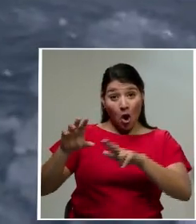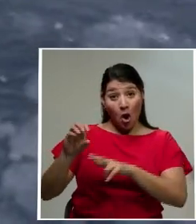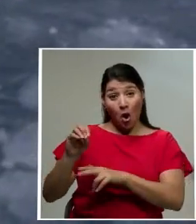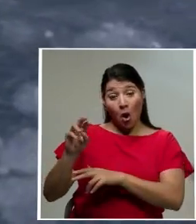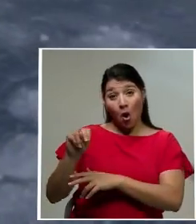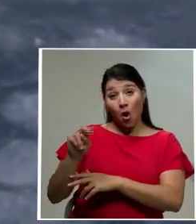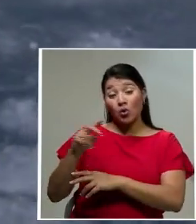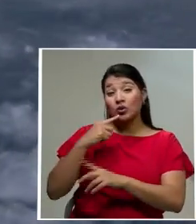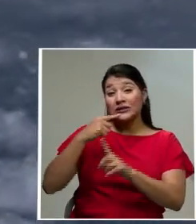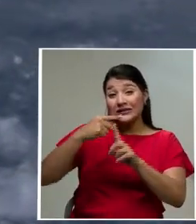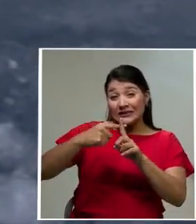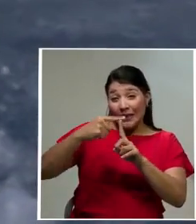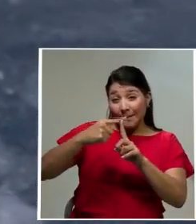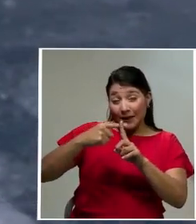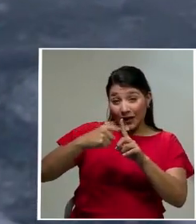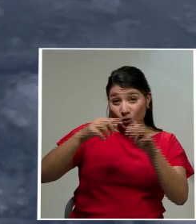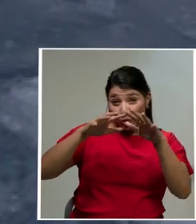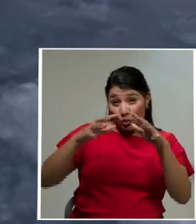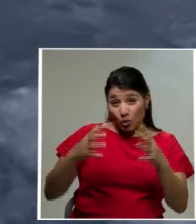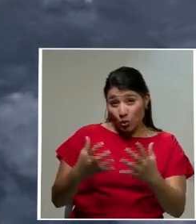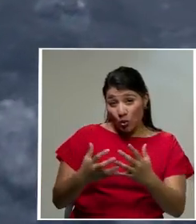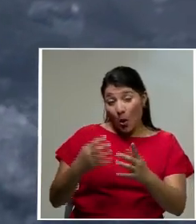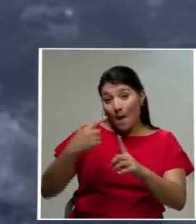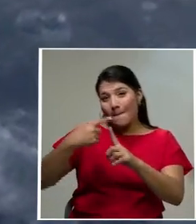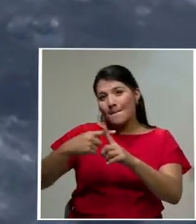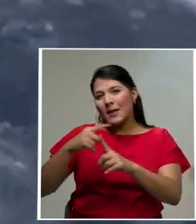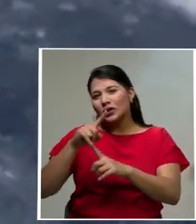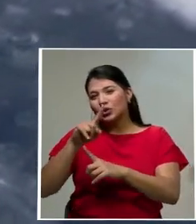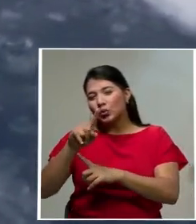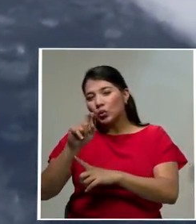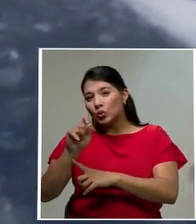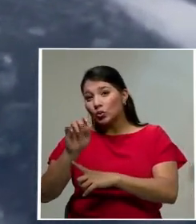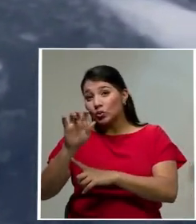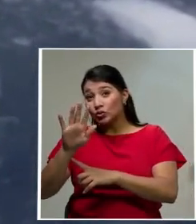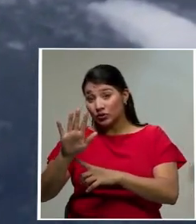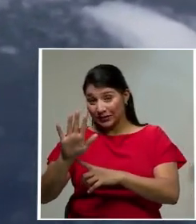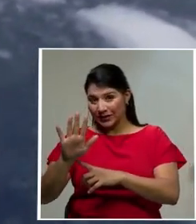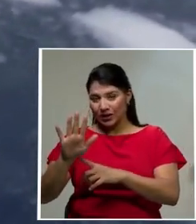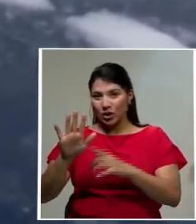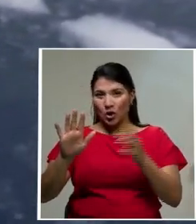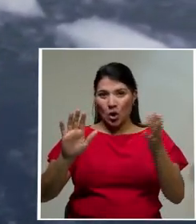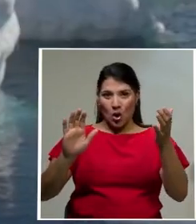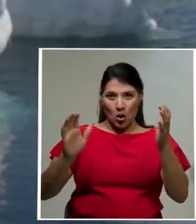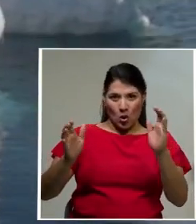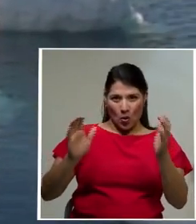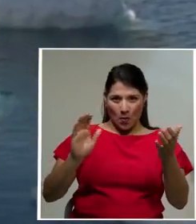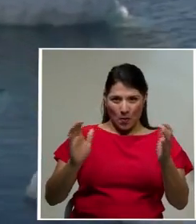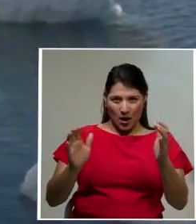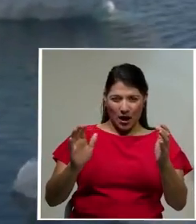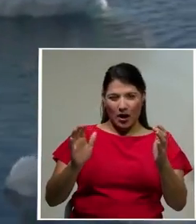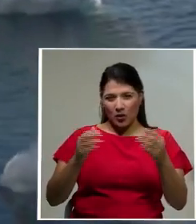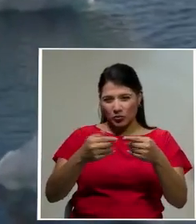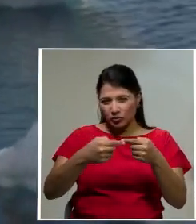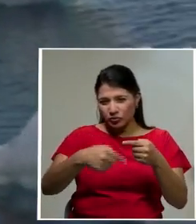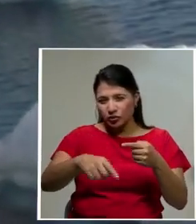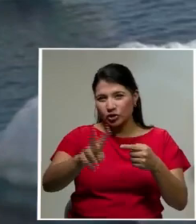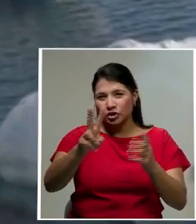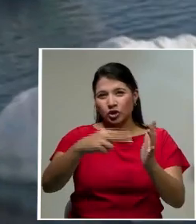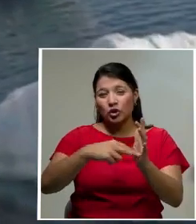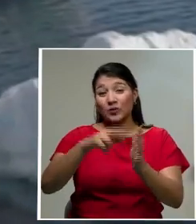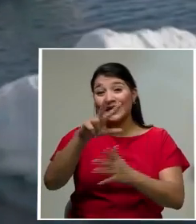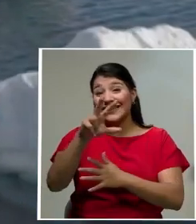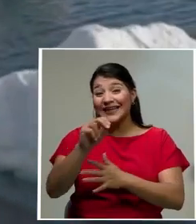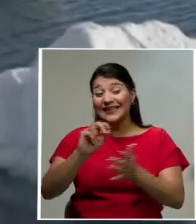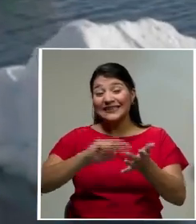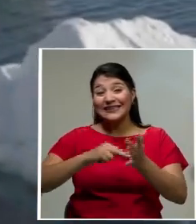del planeta alcanzaría el umbral de más 1,5 grados Celsius respecto a la era preindustrial cerca de 2030, una década antes